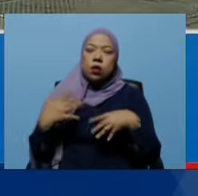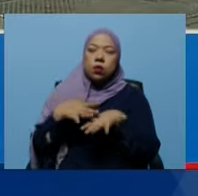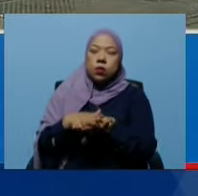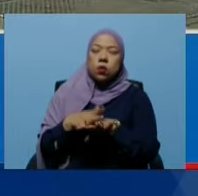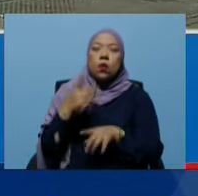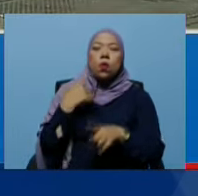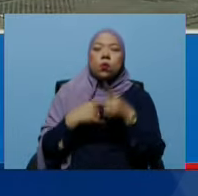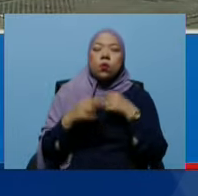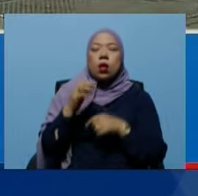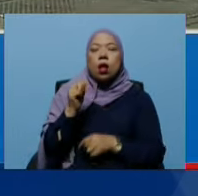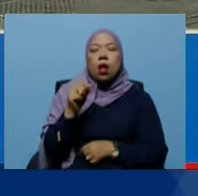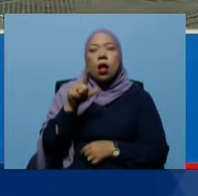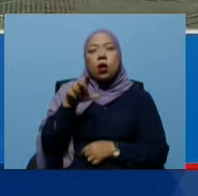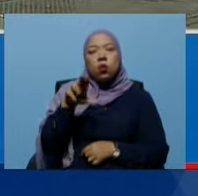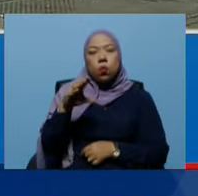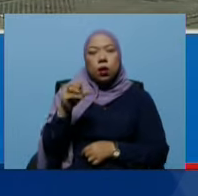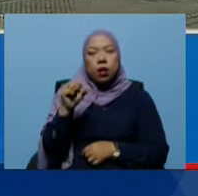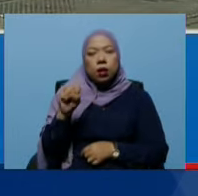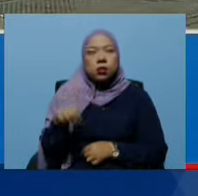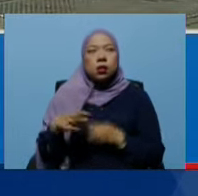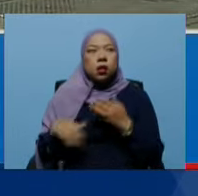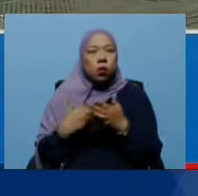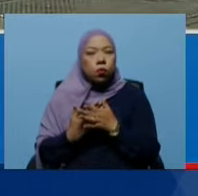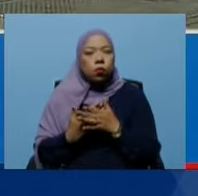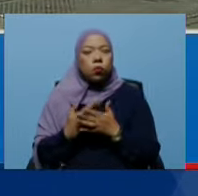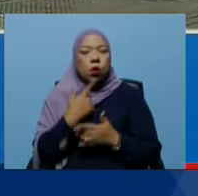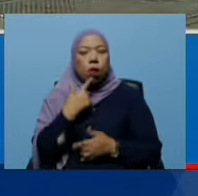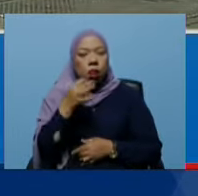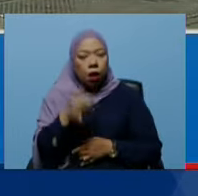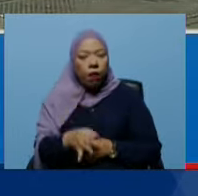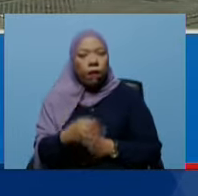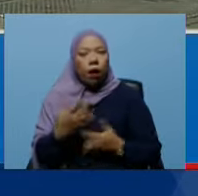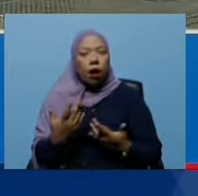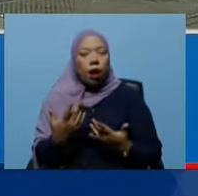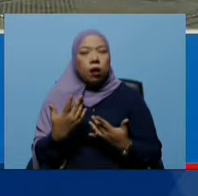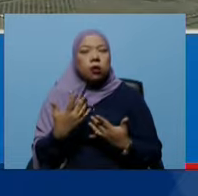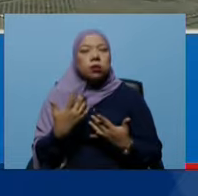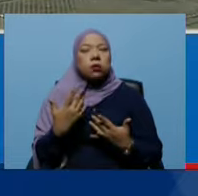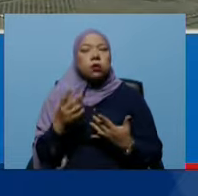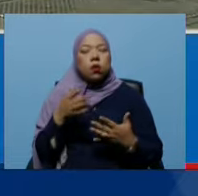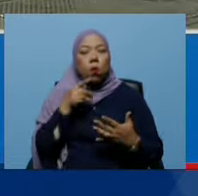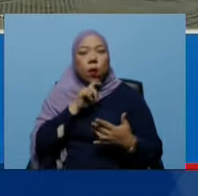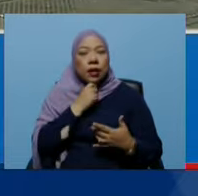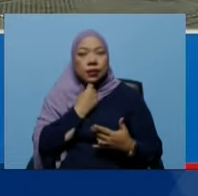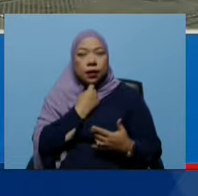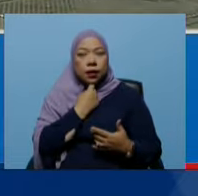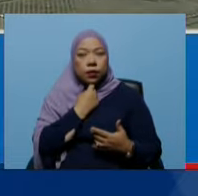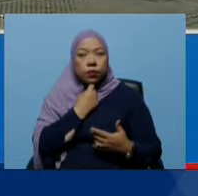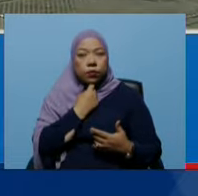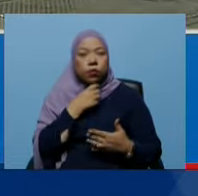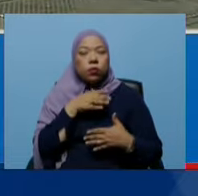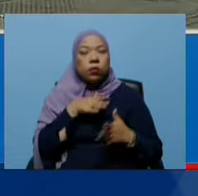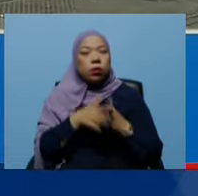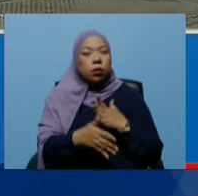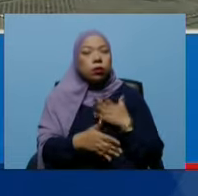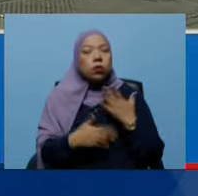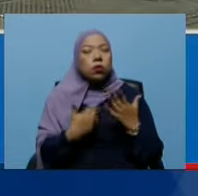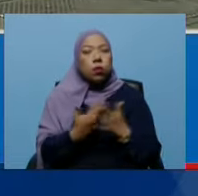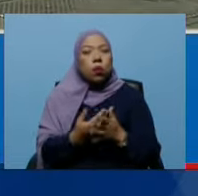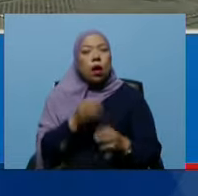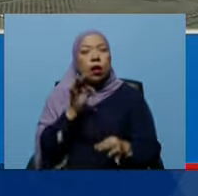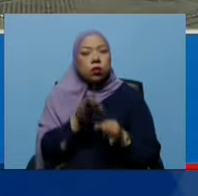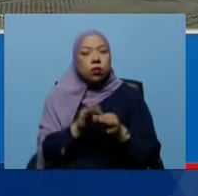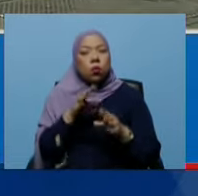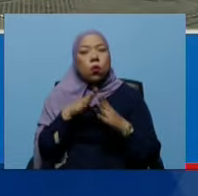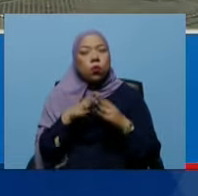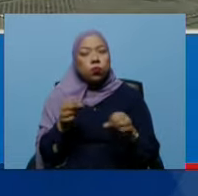de Alucasa. Y creo que esa debe ser y es el secreto del éxito de